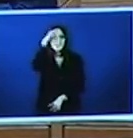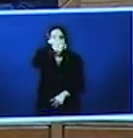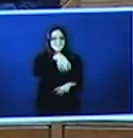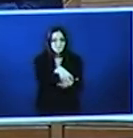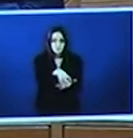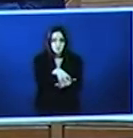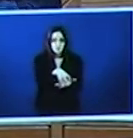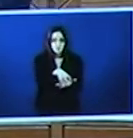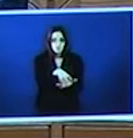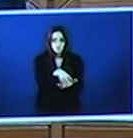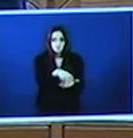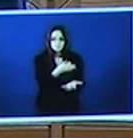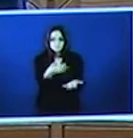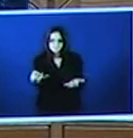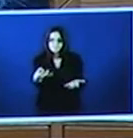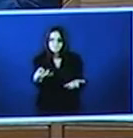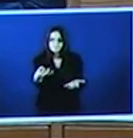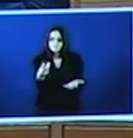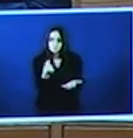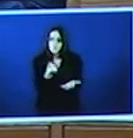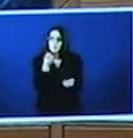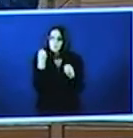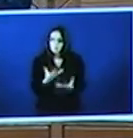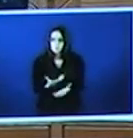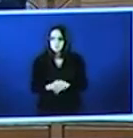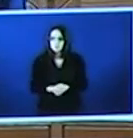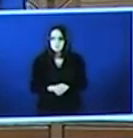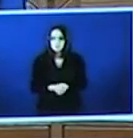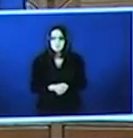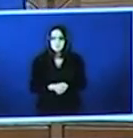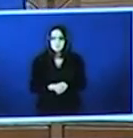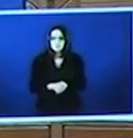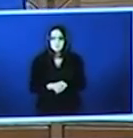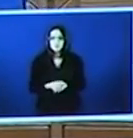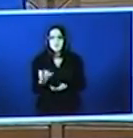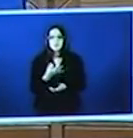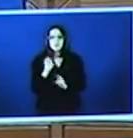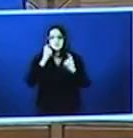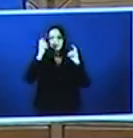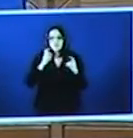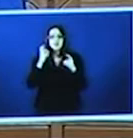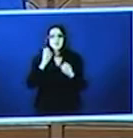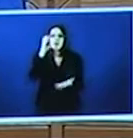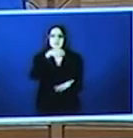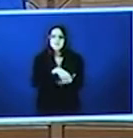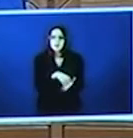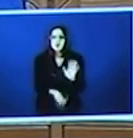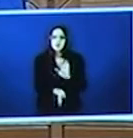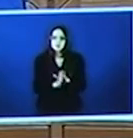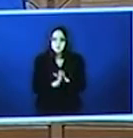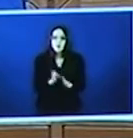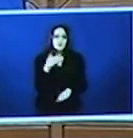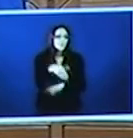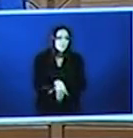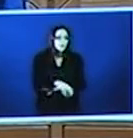banco, solvente. E temos que intentar e conquerir que esta entidade siga tendo a súa sede, o seu domicilio, o seu